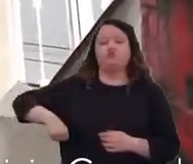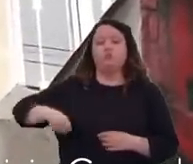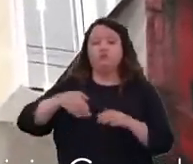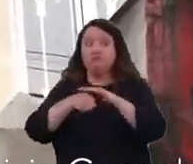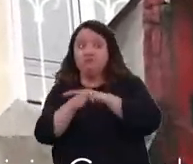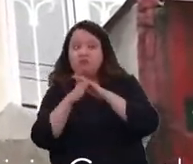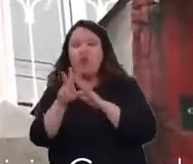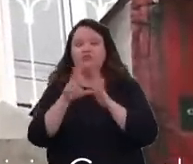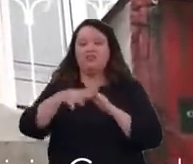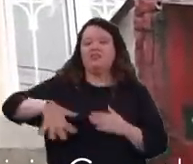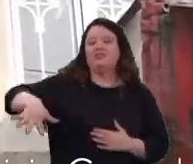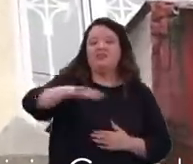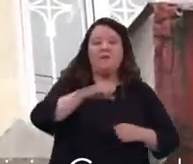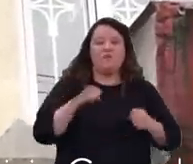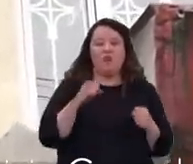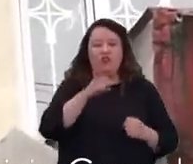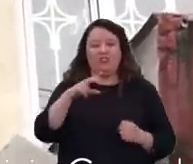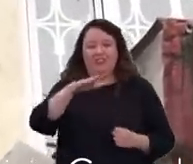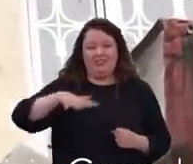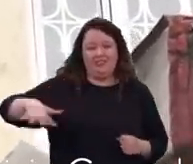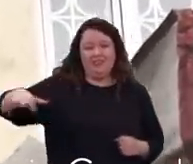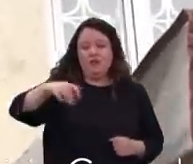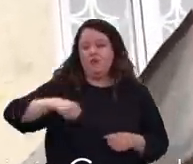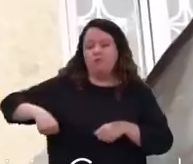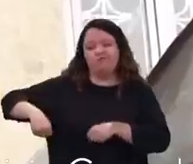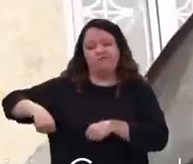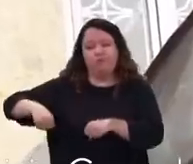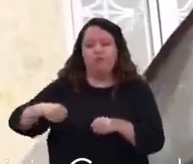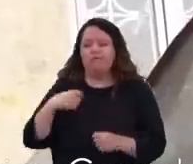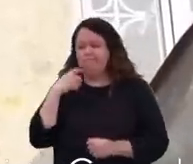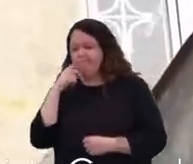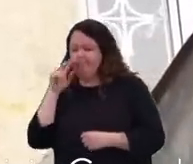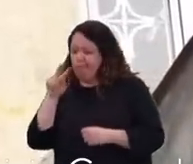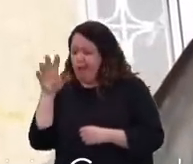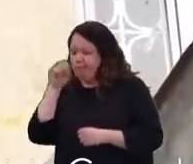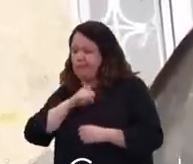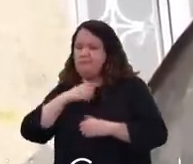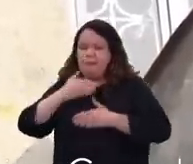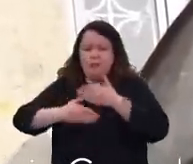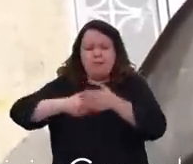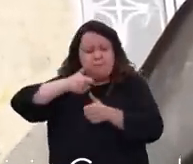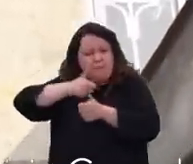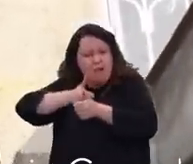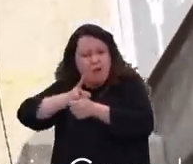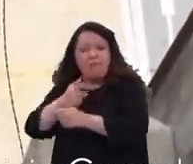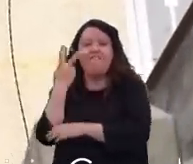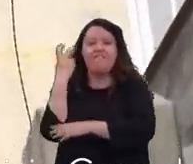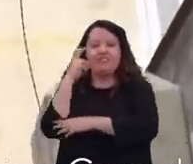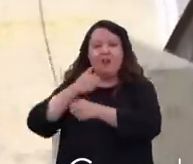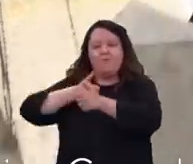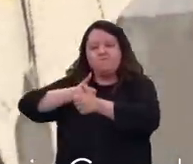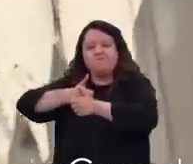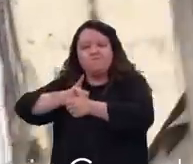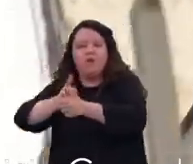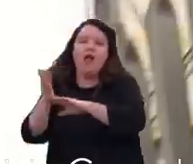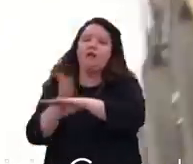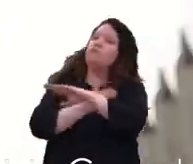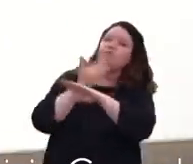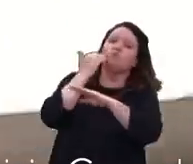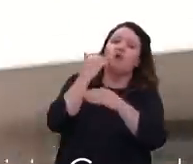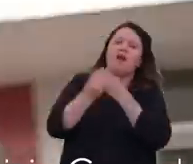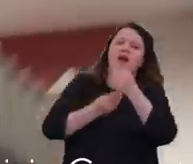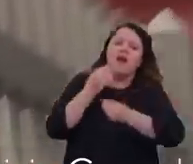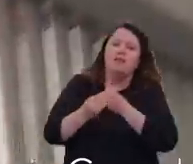hotel en el occidente de Bogotá. De inmediato, la fiscalía inició minuto a minuto el recorrido de lo que había causado esta mujer. Al